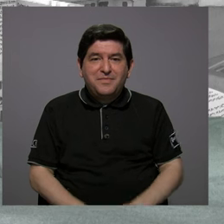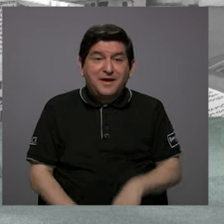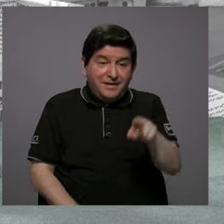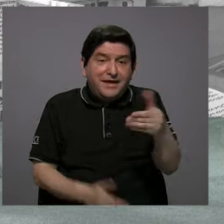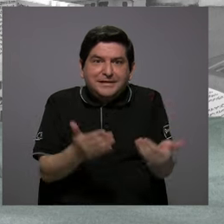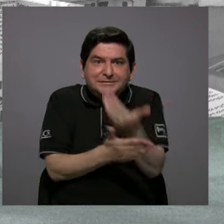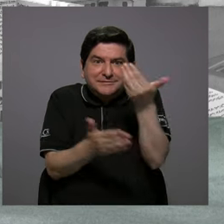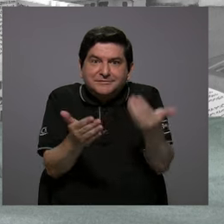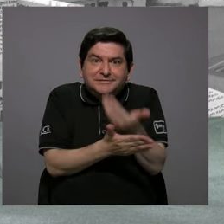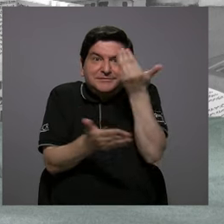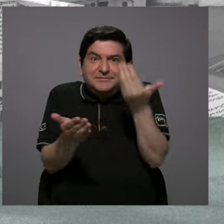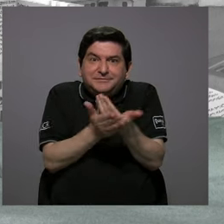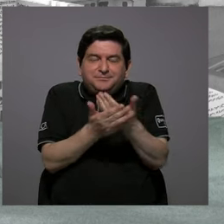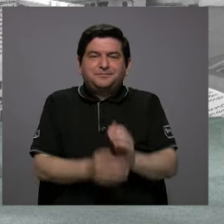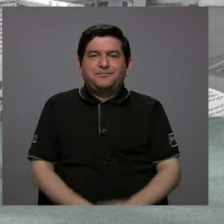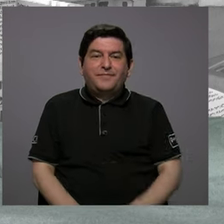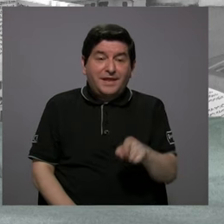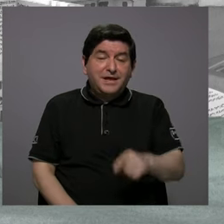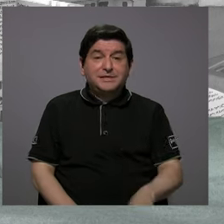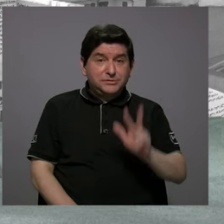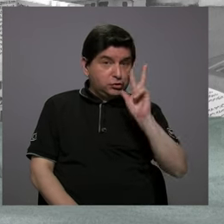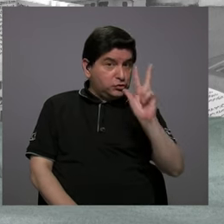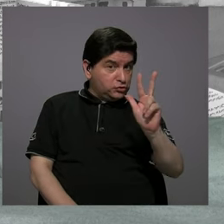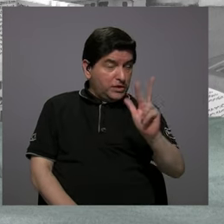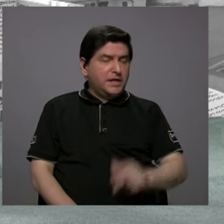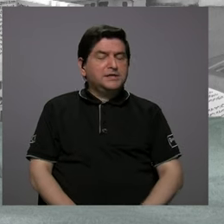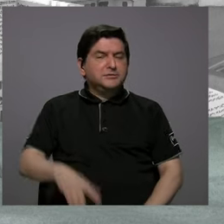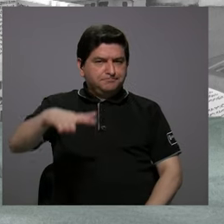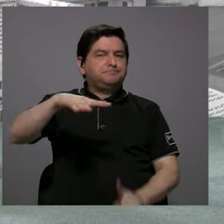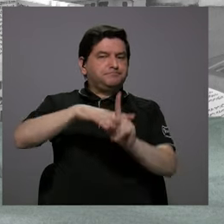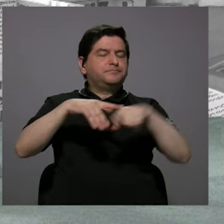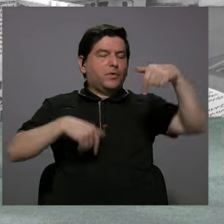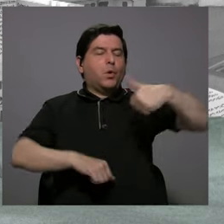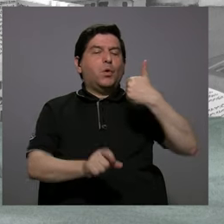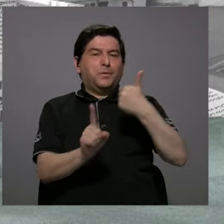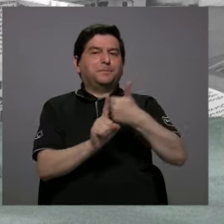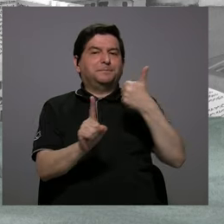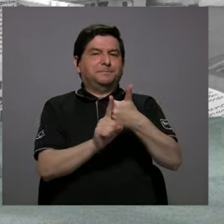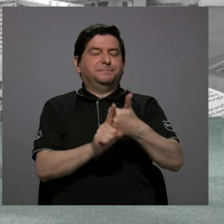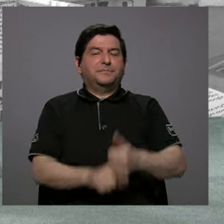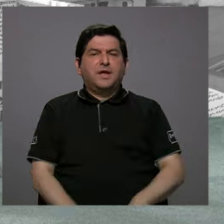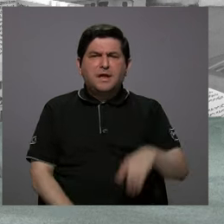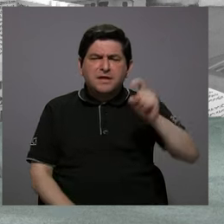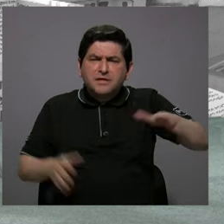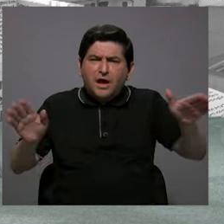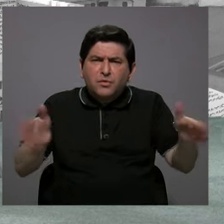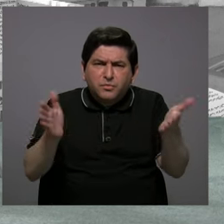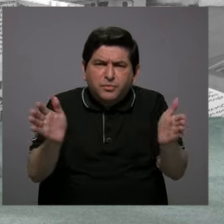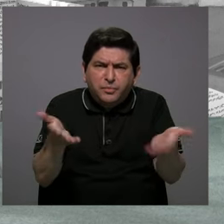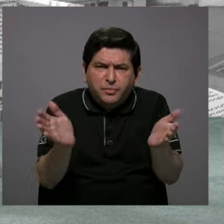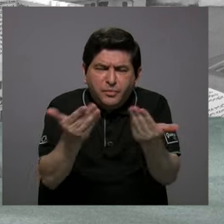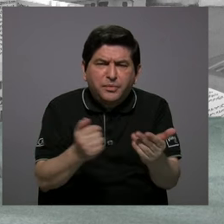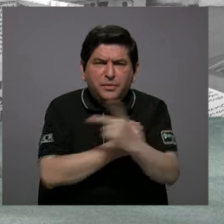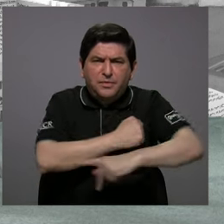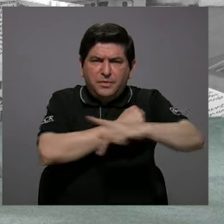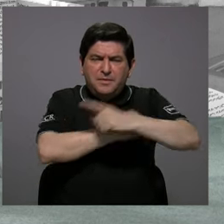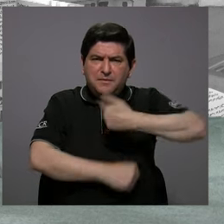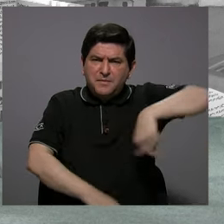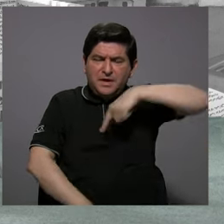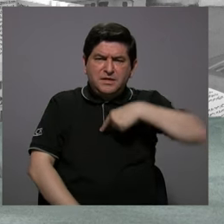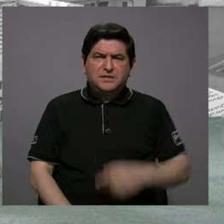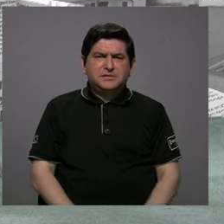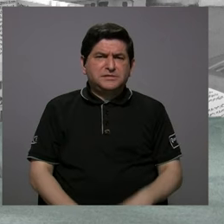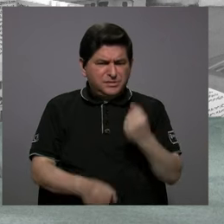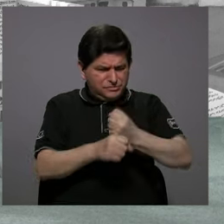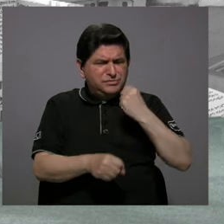Innovación ese ese Trío tiene que estar muy presente hoy por hoy y tenemos que estar foment estándolo porque nuestros país hac hace